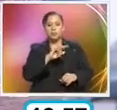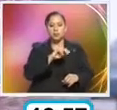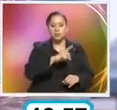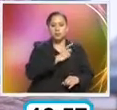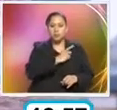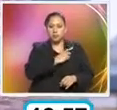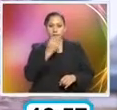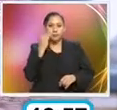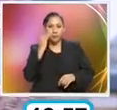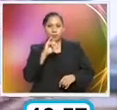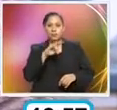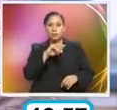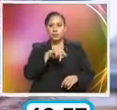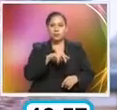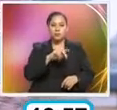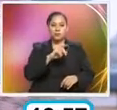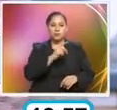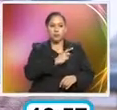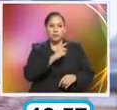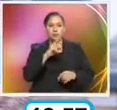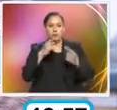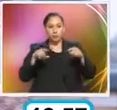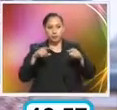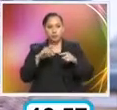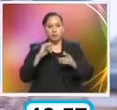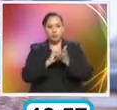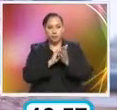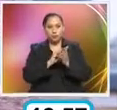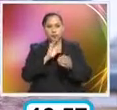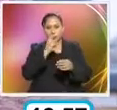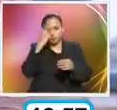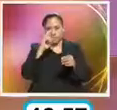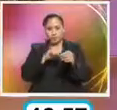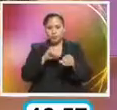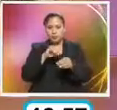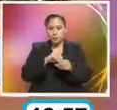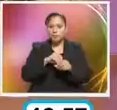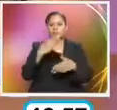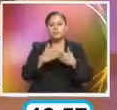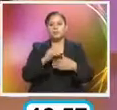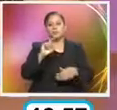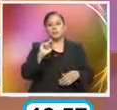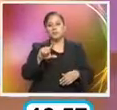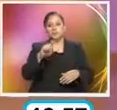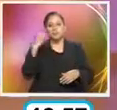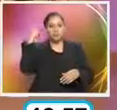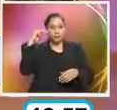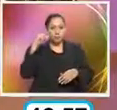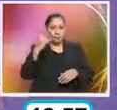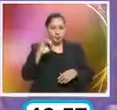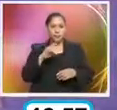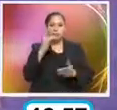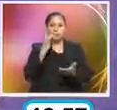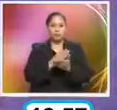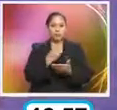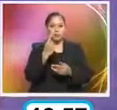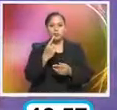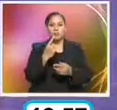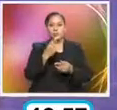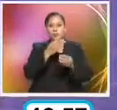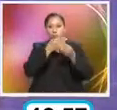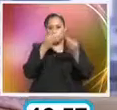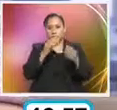en Facebook, Juan Solo Music en YouTube, para que estén pendientes y puedan ser parte de este clandestino el 27 de mayo. 27 de mayo es el único adelanto que